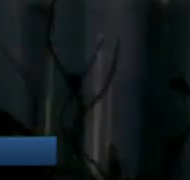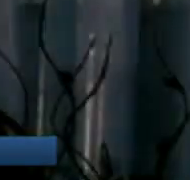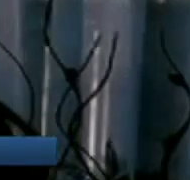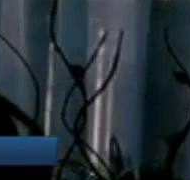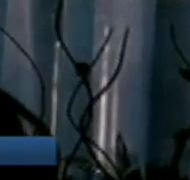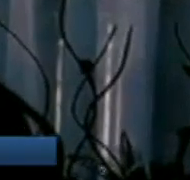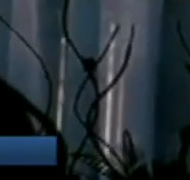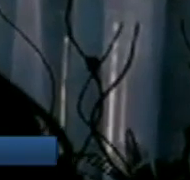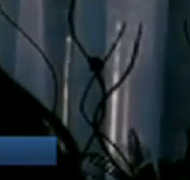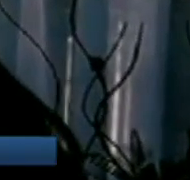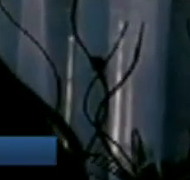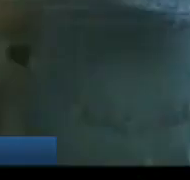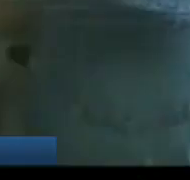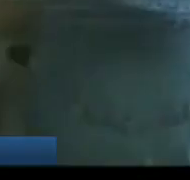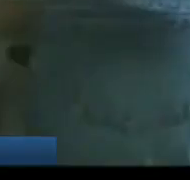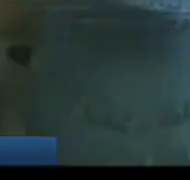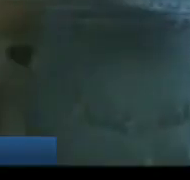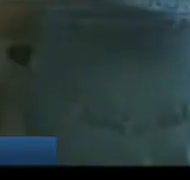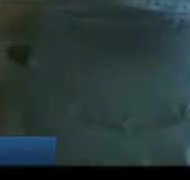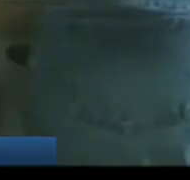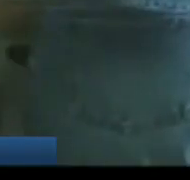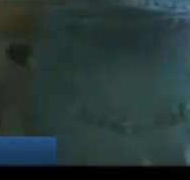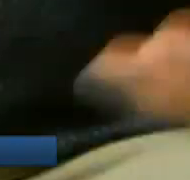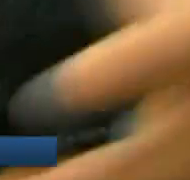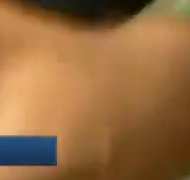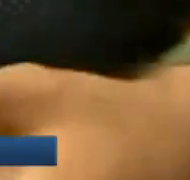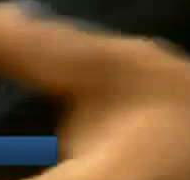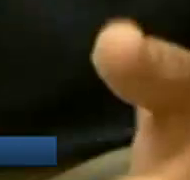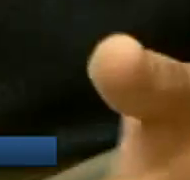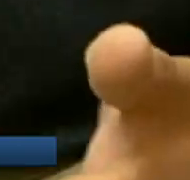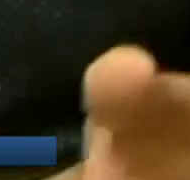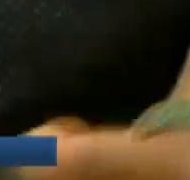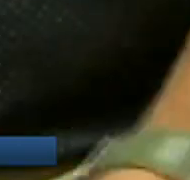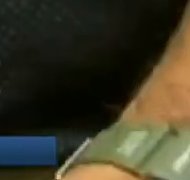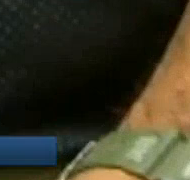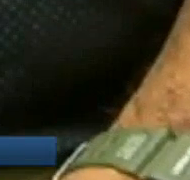Enseguida, un reporte especial sobre los casos de depresión en Navidad.